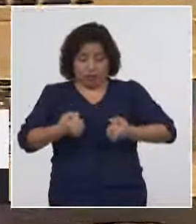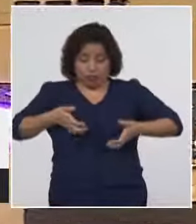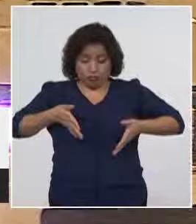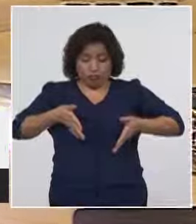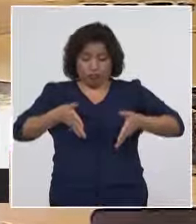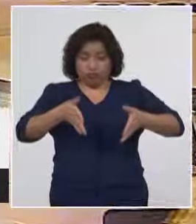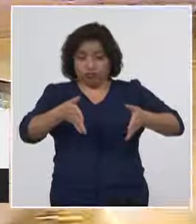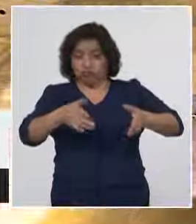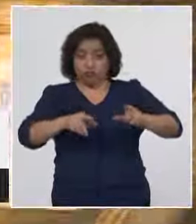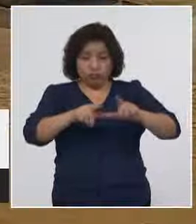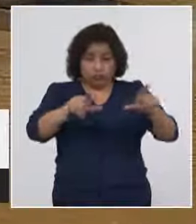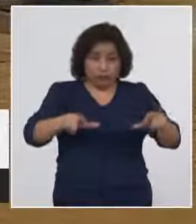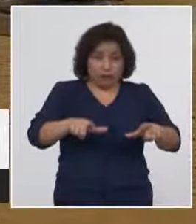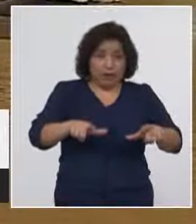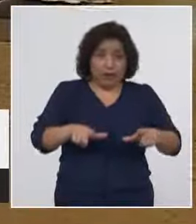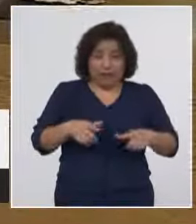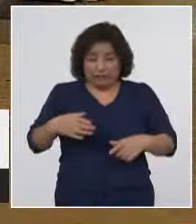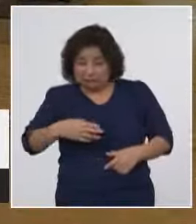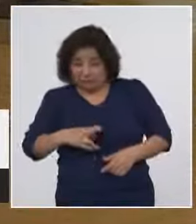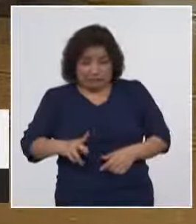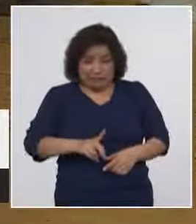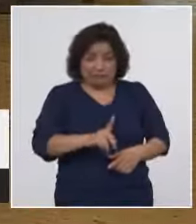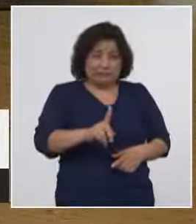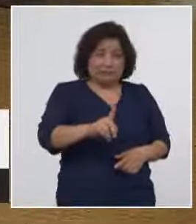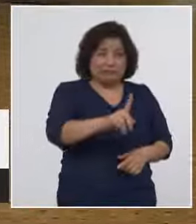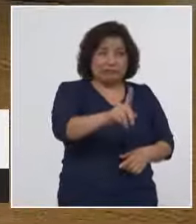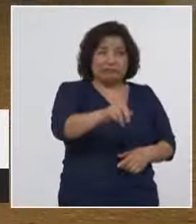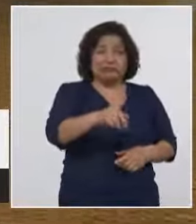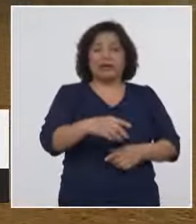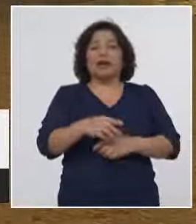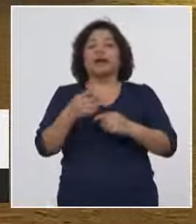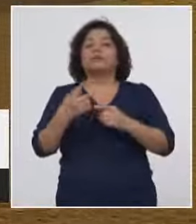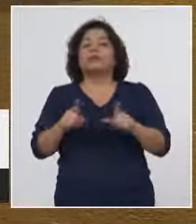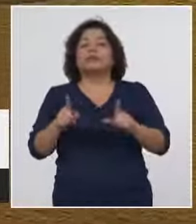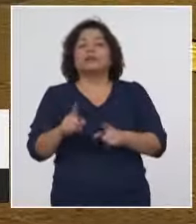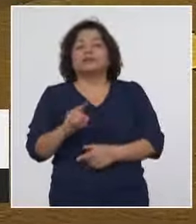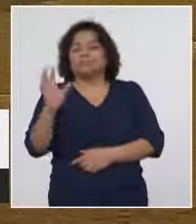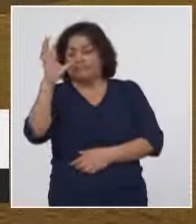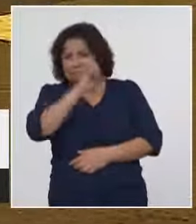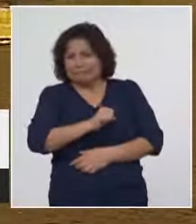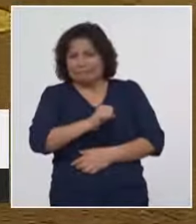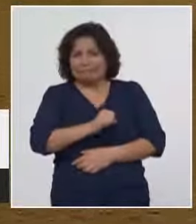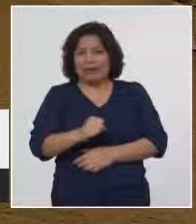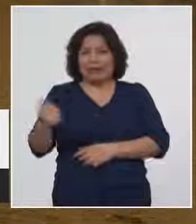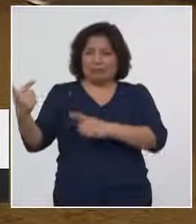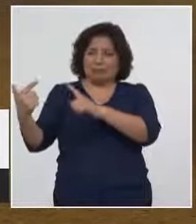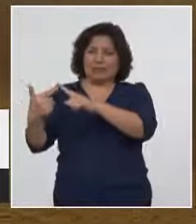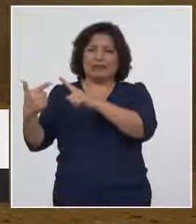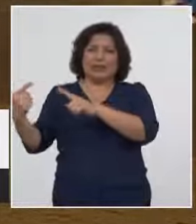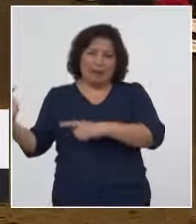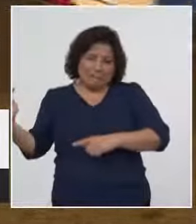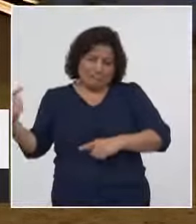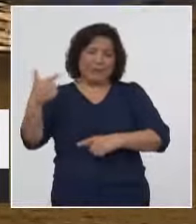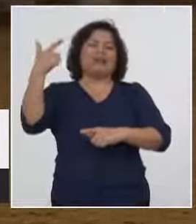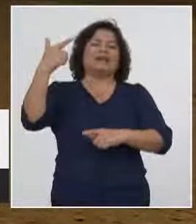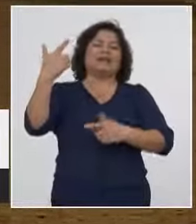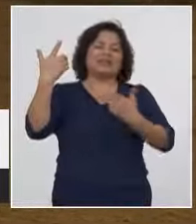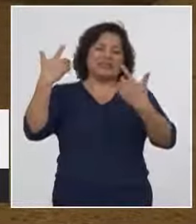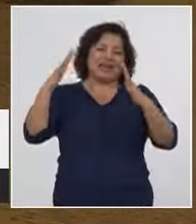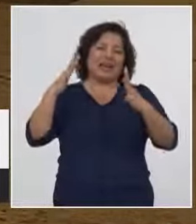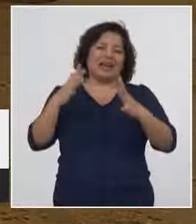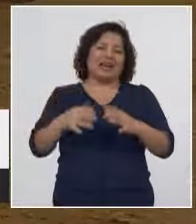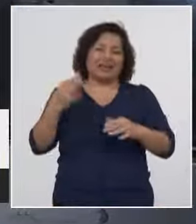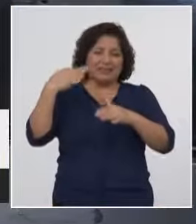cerca al lugar escapa a toda velocidad en dirección a su paradero, sin percatarse que una de las balas había impactado en